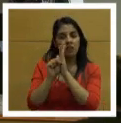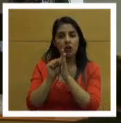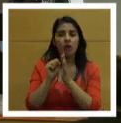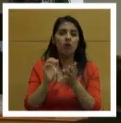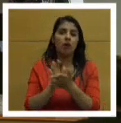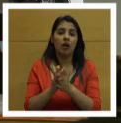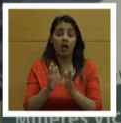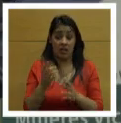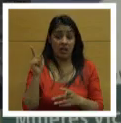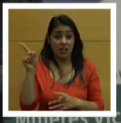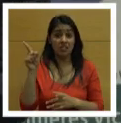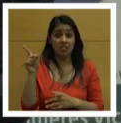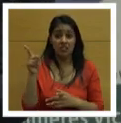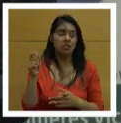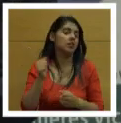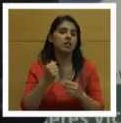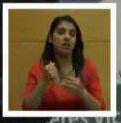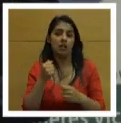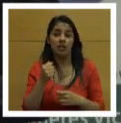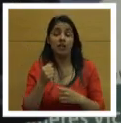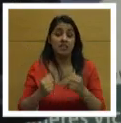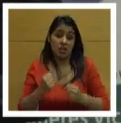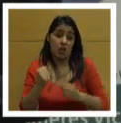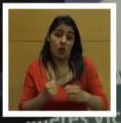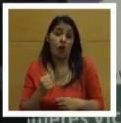niña. O así se pelea como niña.